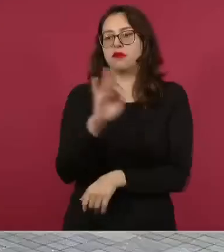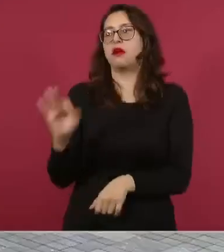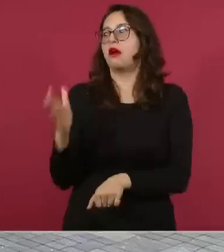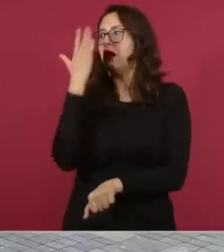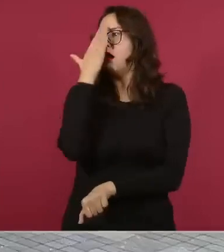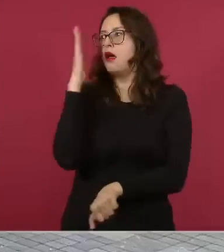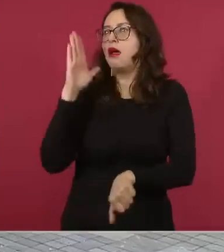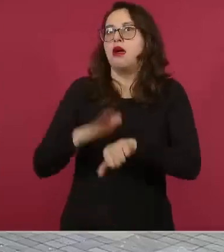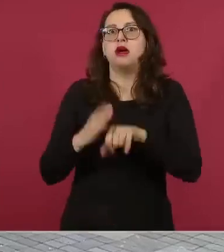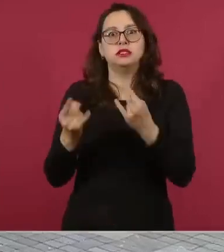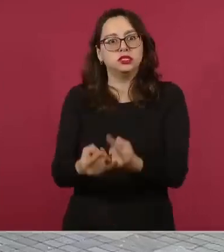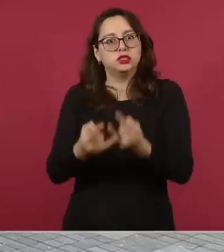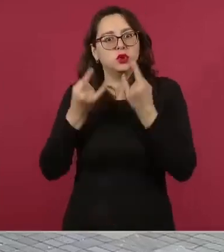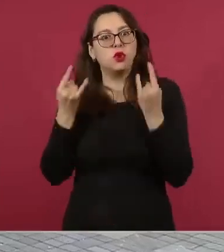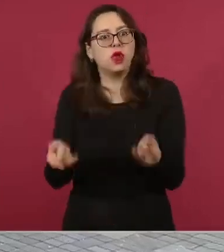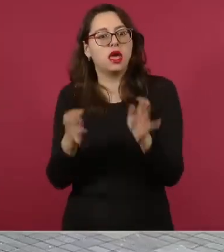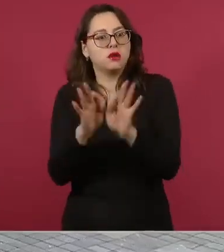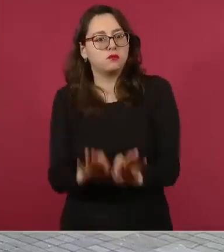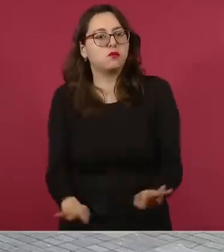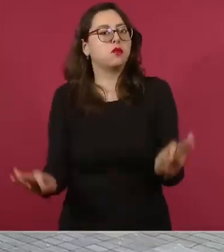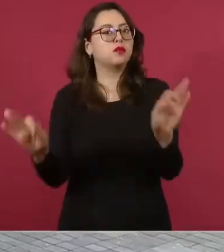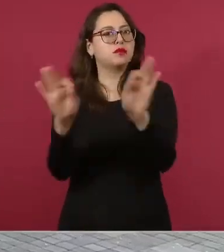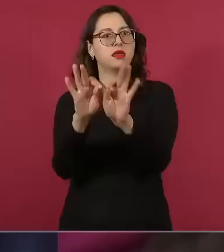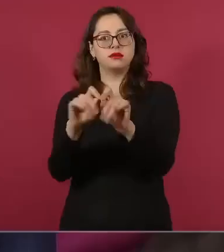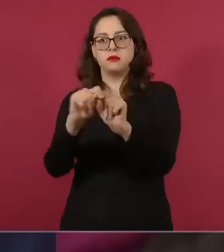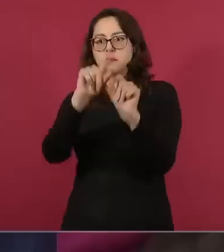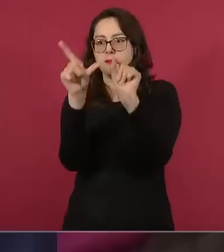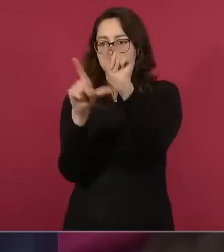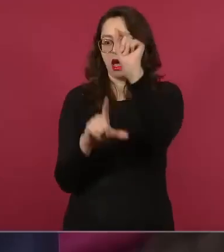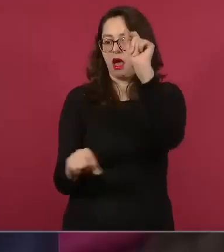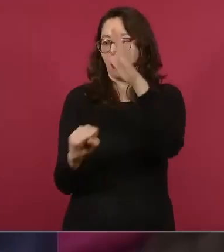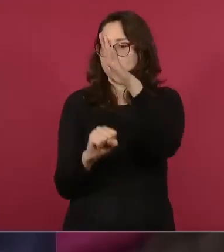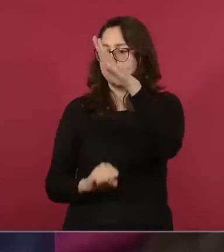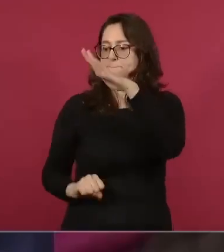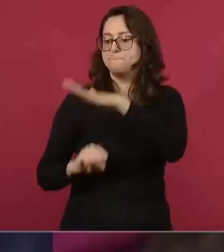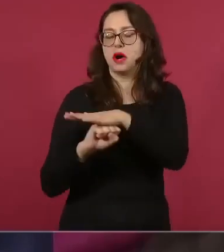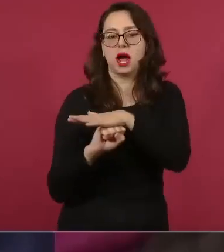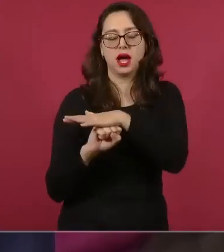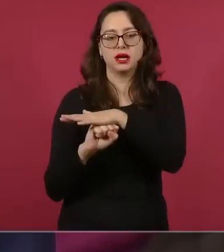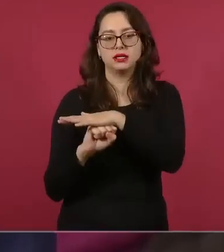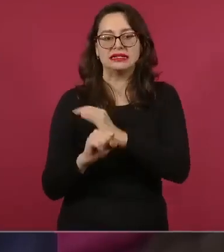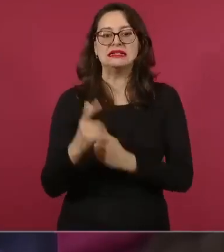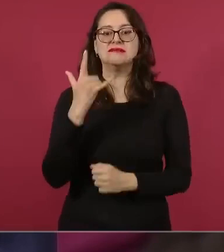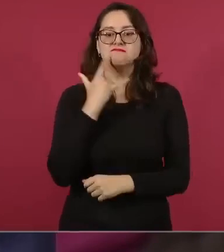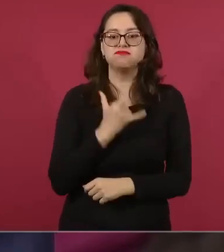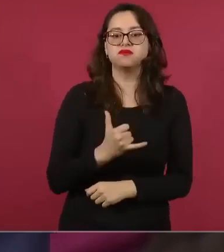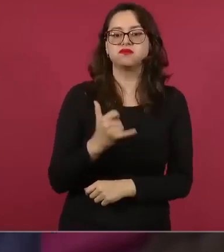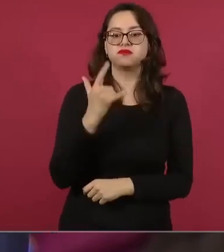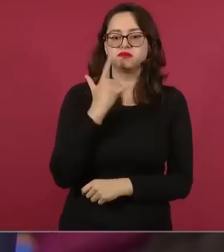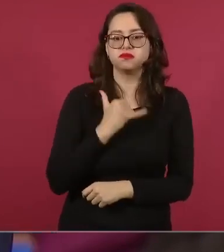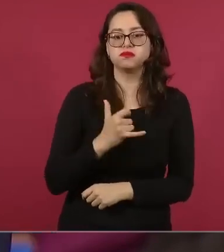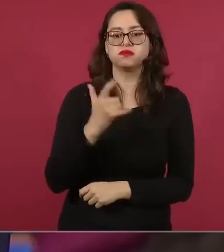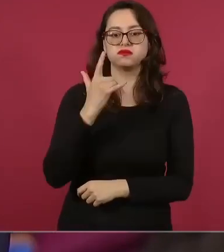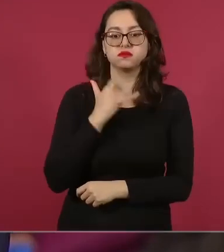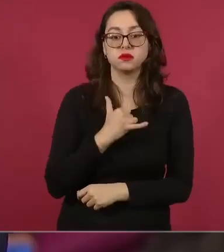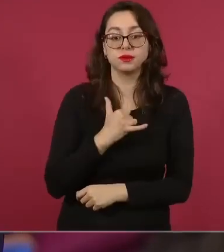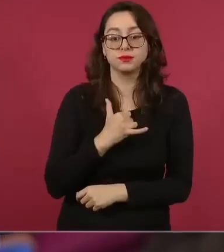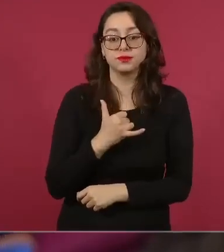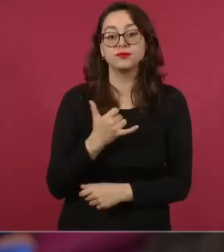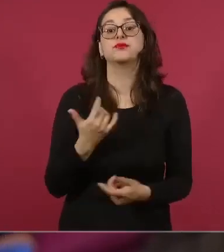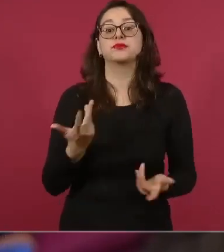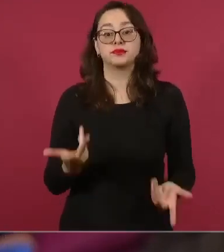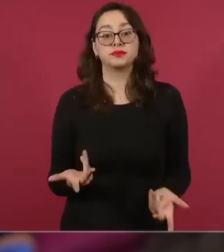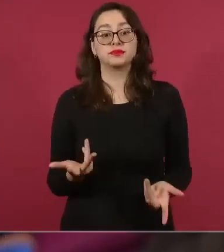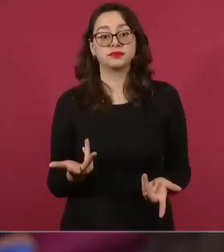varios sentidos. Entre otros logros de la revolución, destaca la